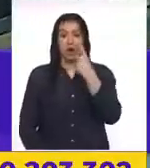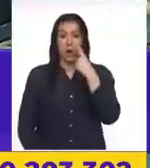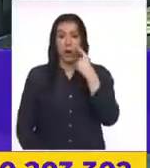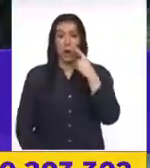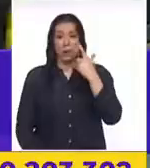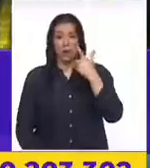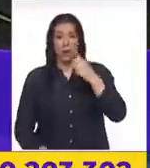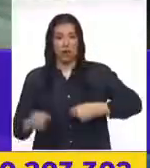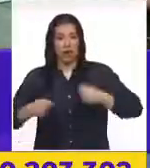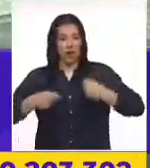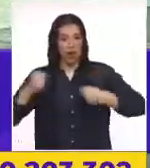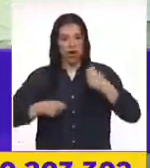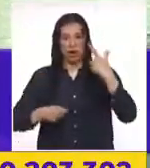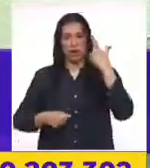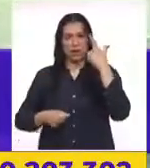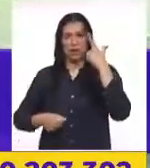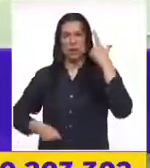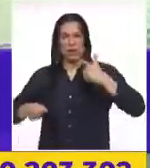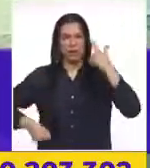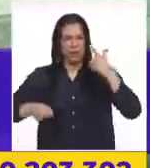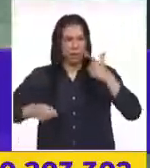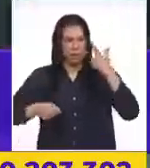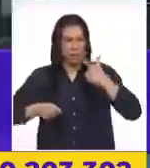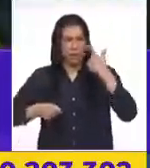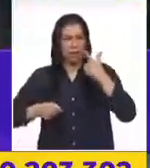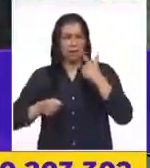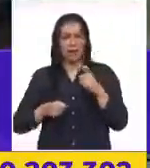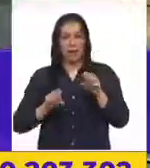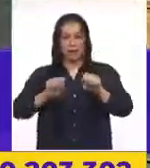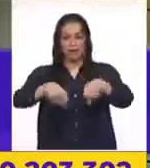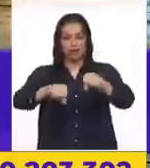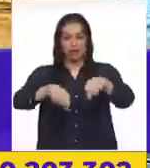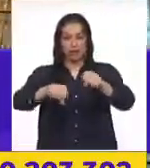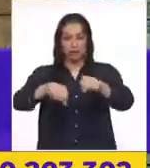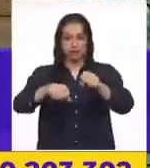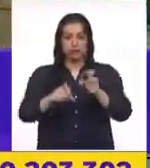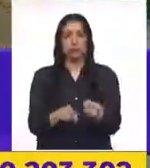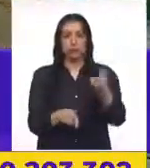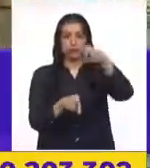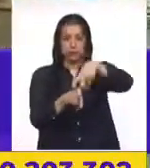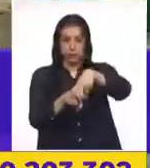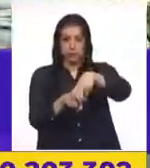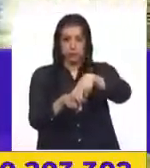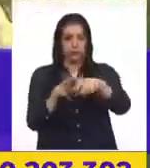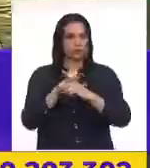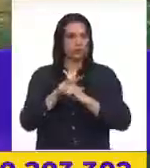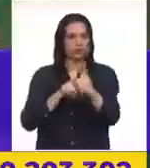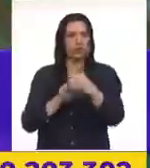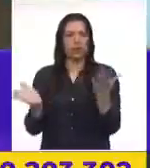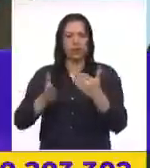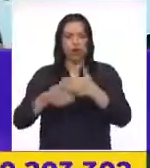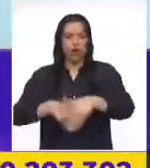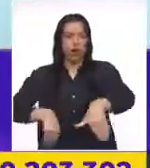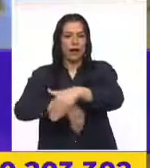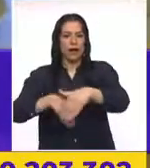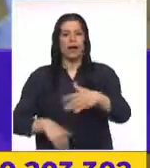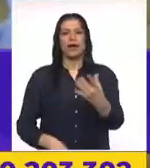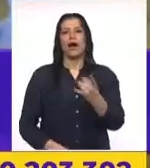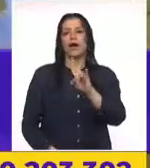puerta corriendo con el arma en mano. Se sube a una moto lineal y huye en dirección hacia la avenida